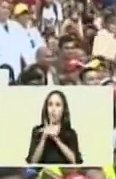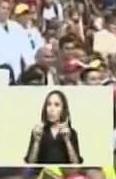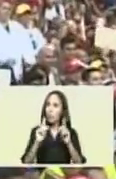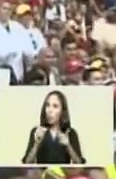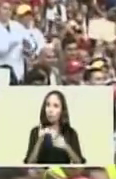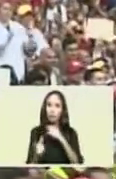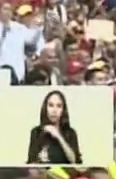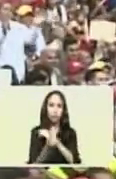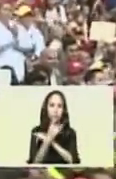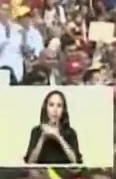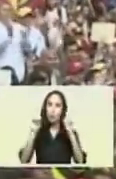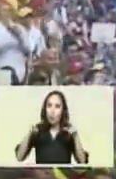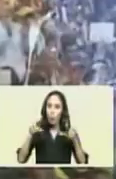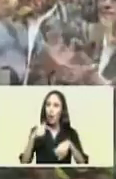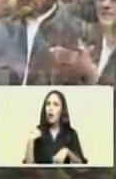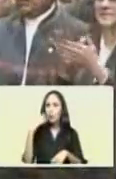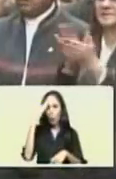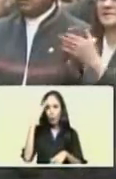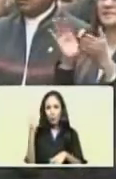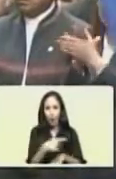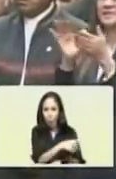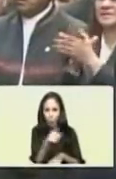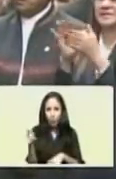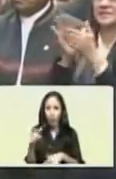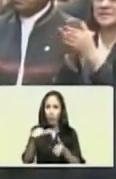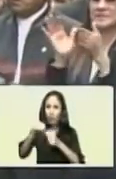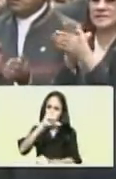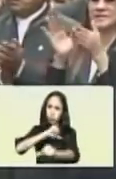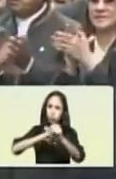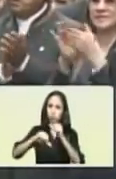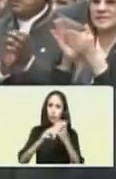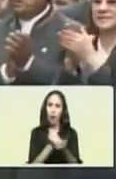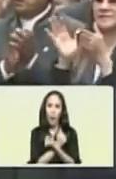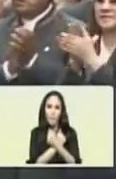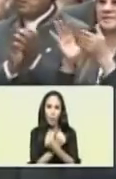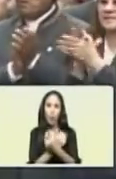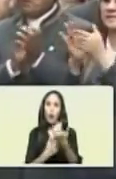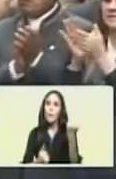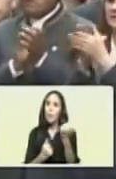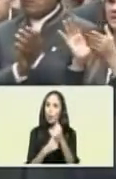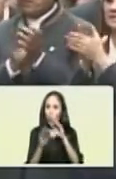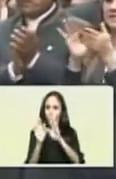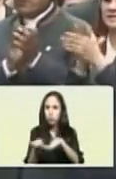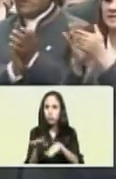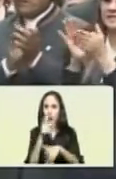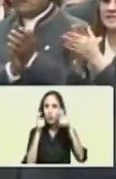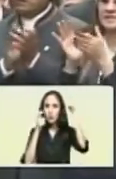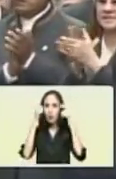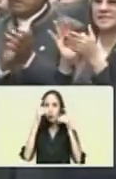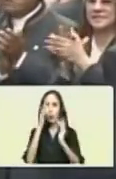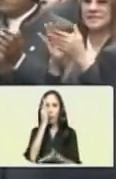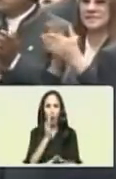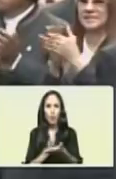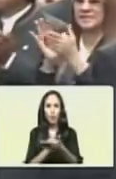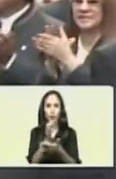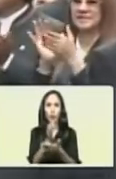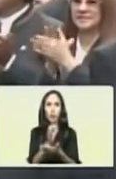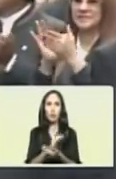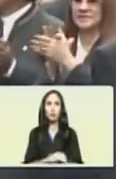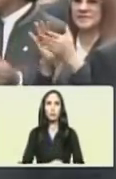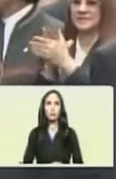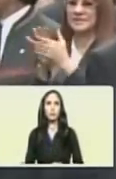y me dan su apoyo por la lealtad infinita por la lealtad popular por la alerta